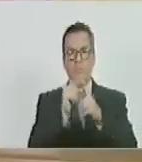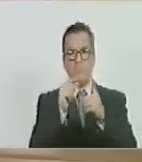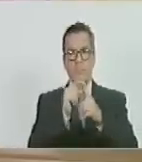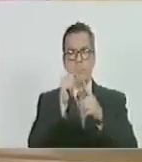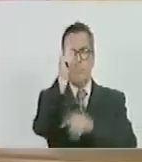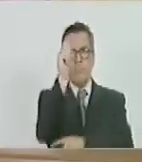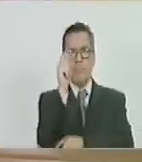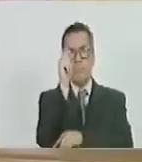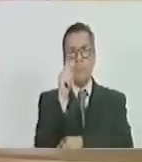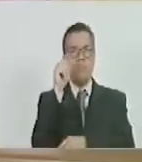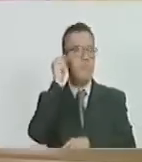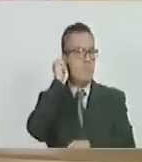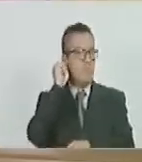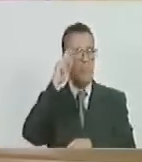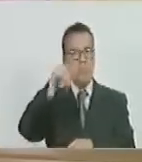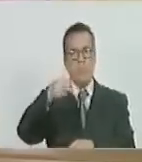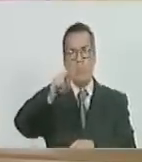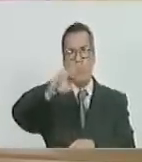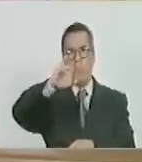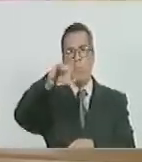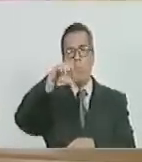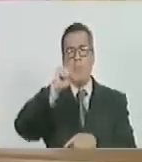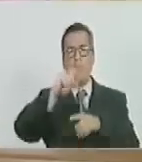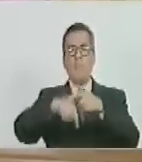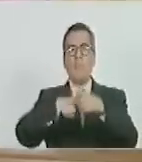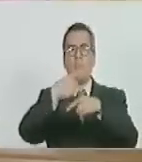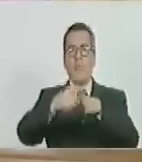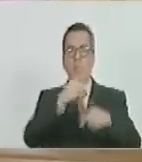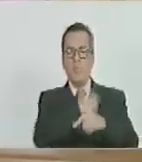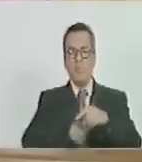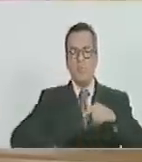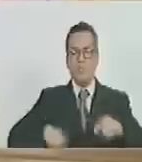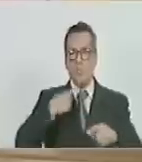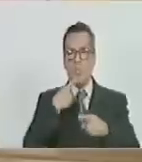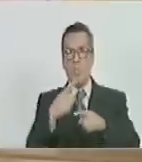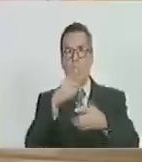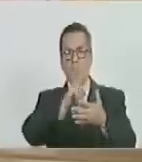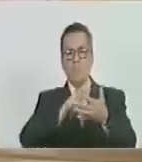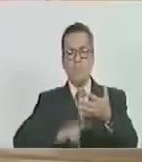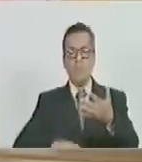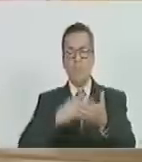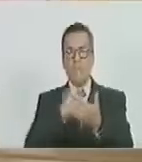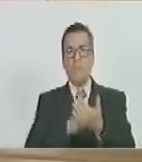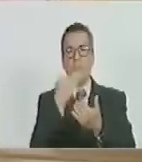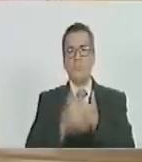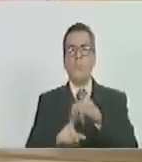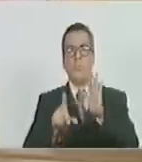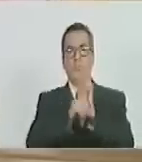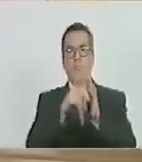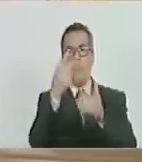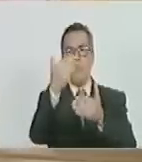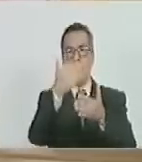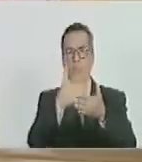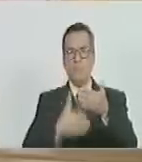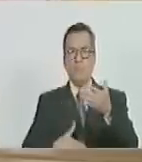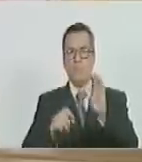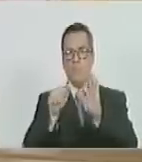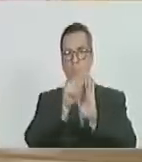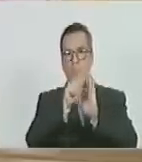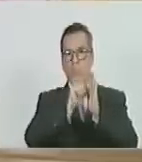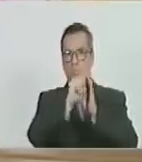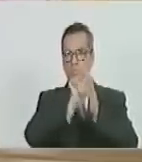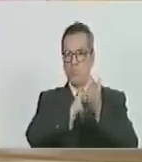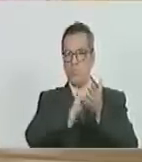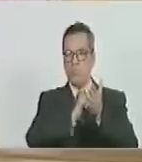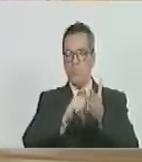palabra a la diputada María Gabriela Vega. Acto seguido, el presidente ordenó dar lectura al proyecto de ley artículo por artículo, así